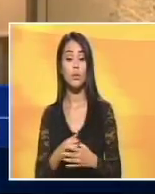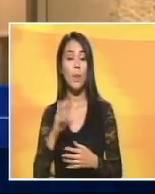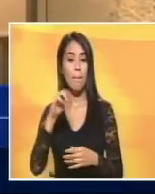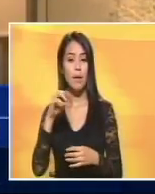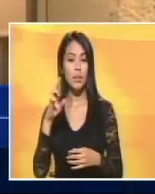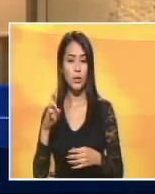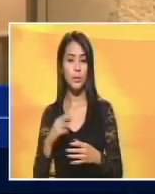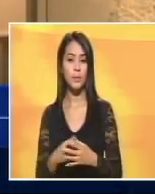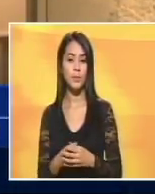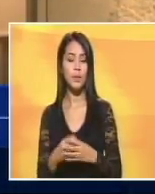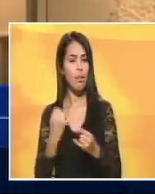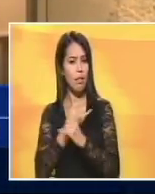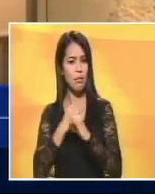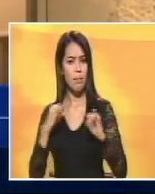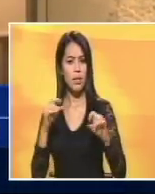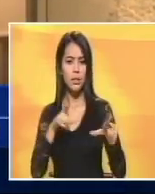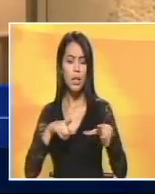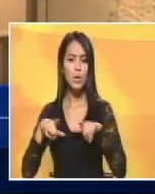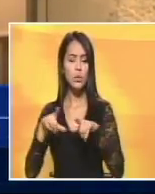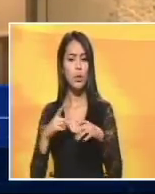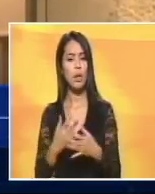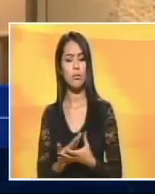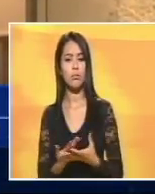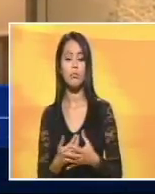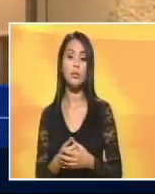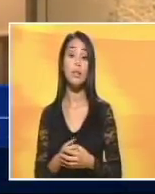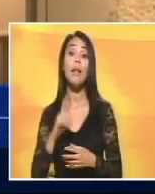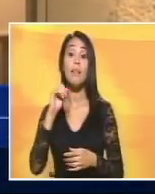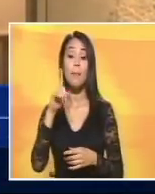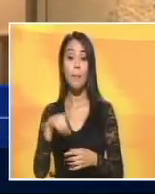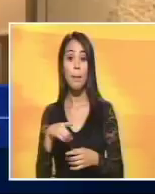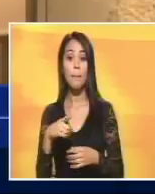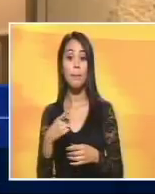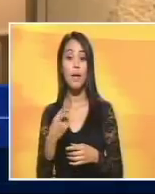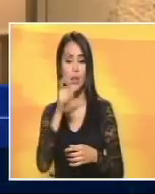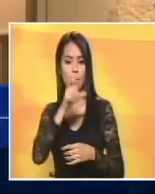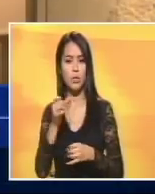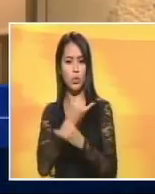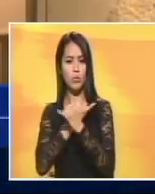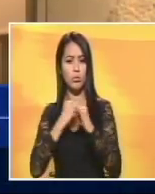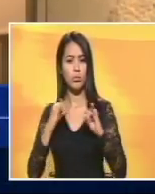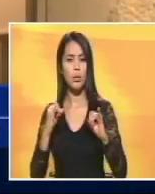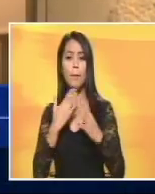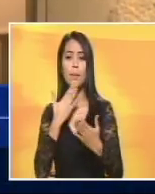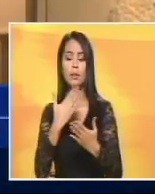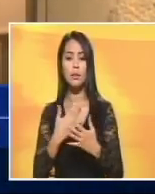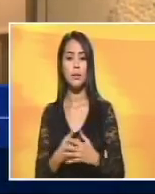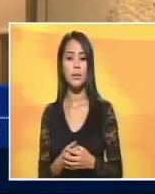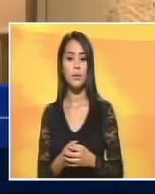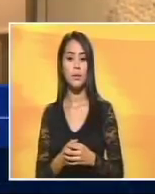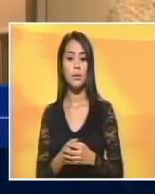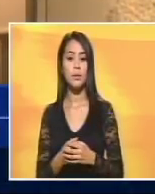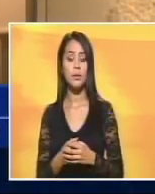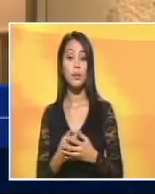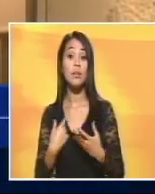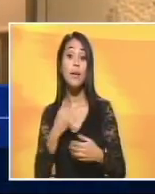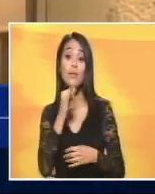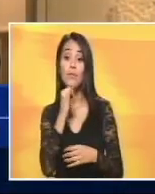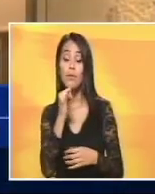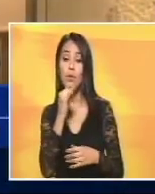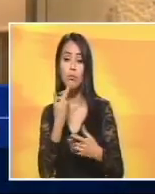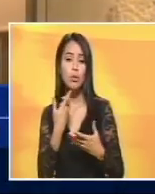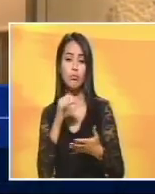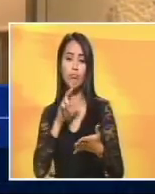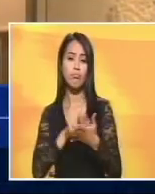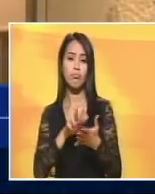la independencia de la región y, por otra parte, los independentistas radicales de Cataluña pidieron a Puigdemont que proclame la república al